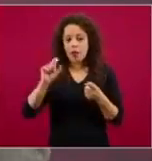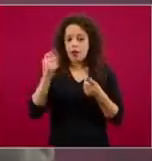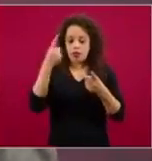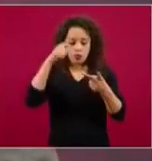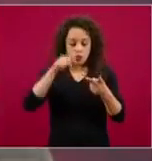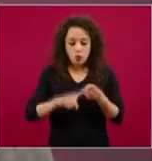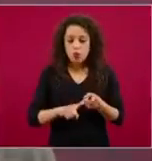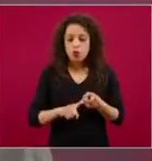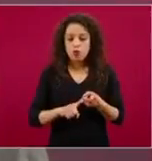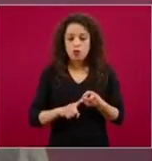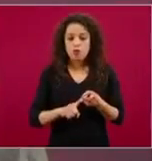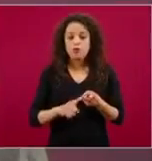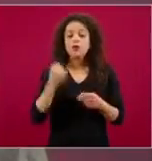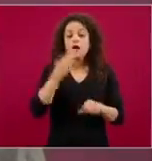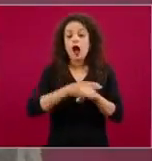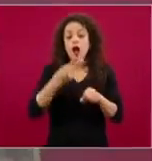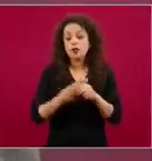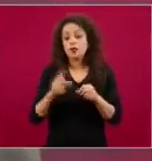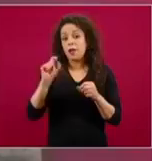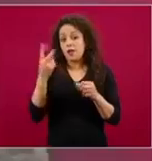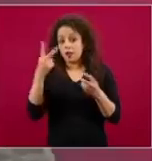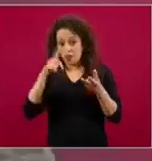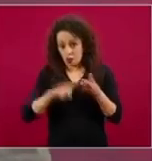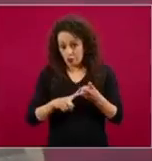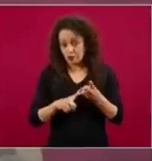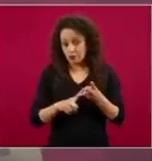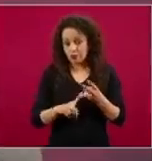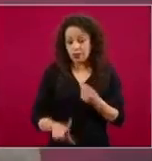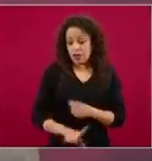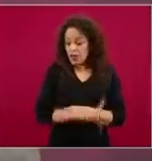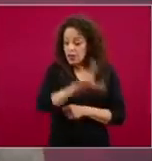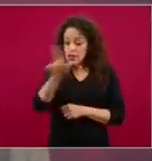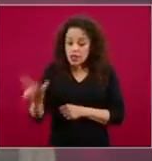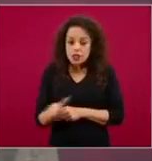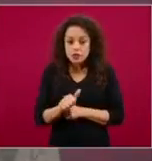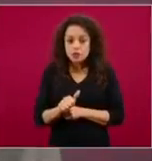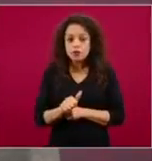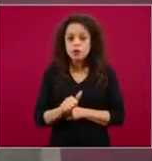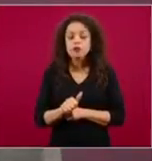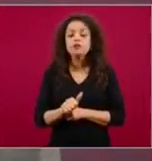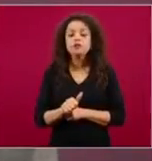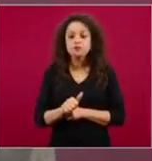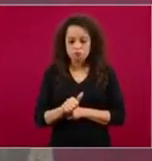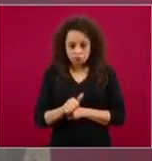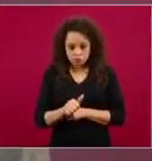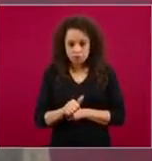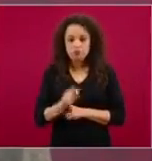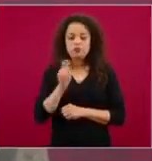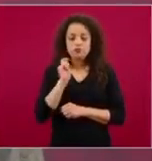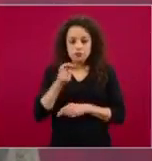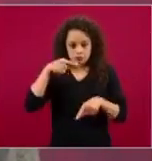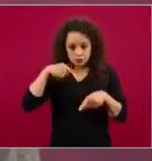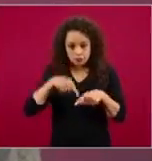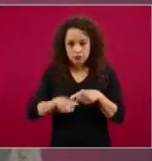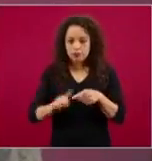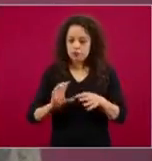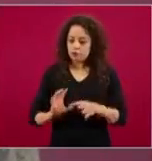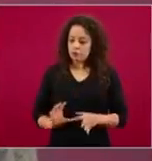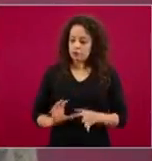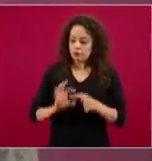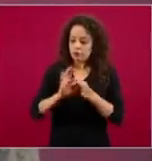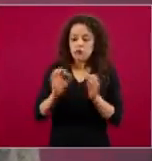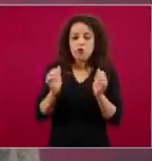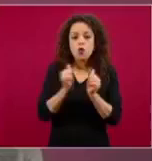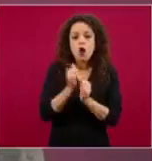incluso 1922. Y posteriormente empezó a entrar en una sincronía con la época de